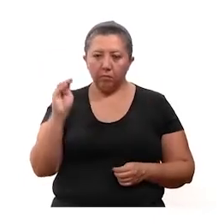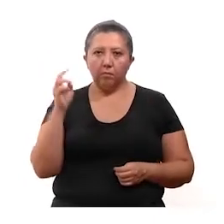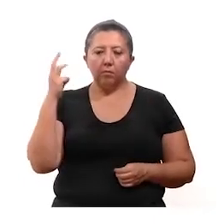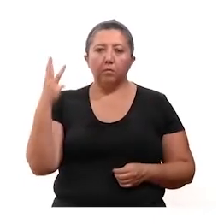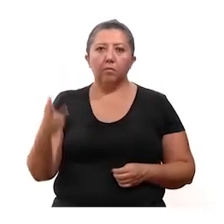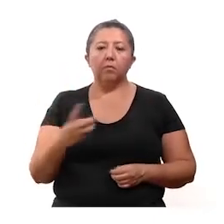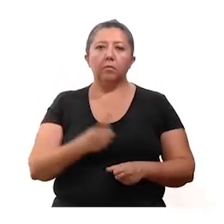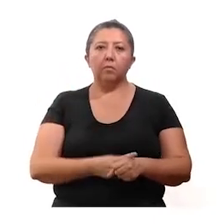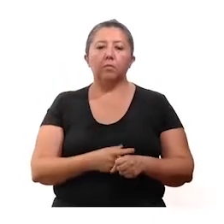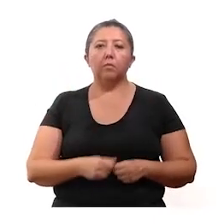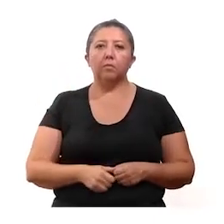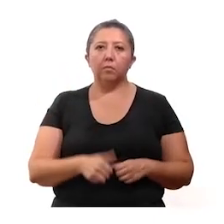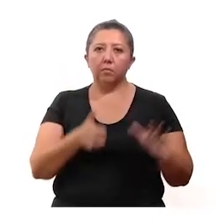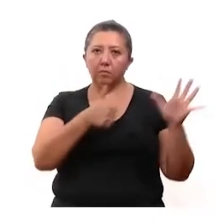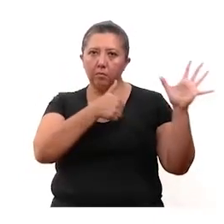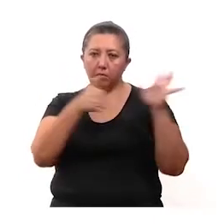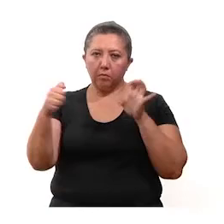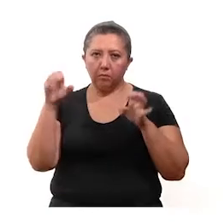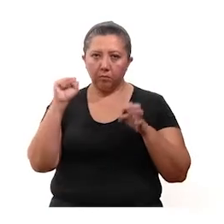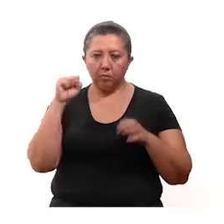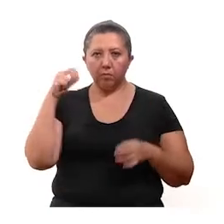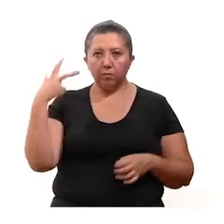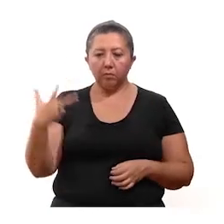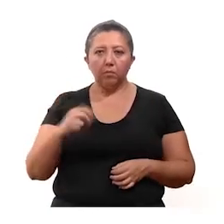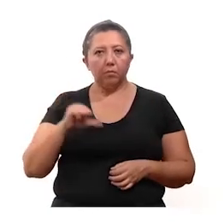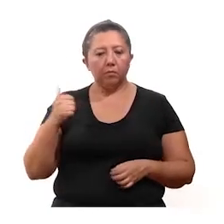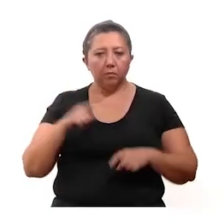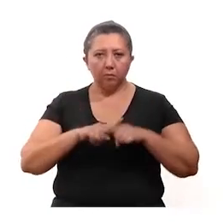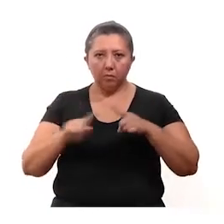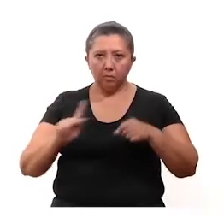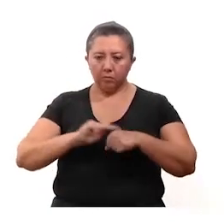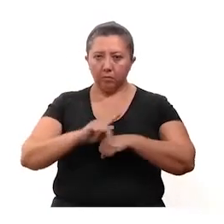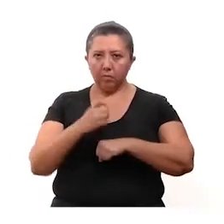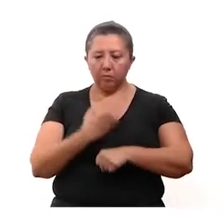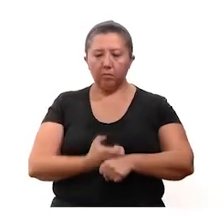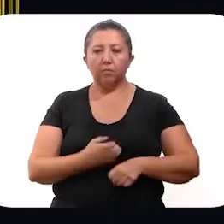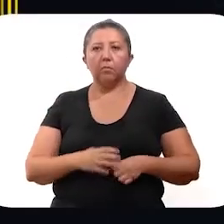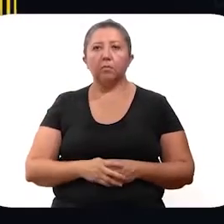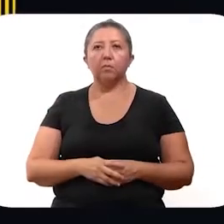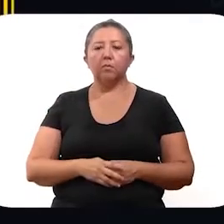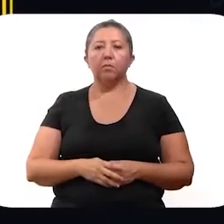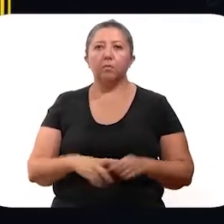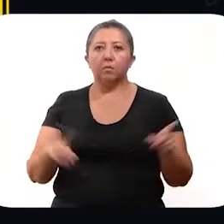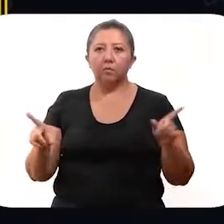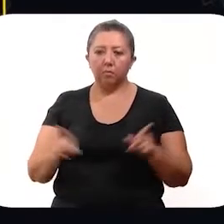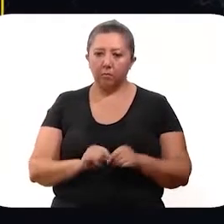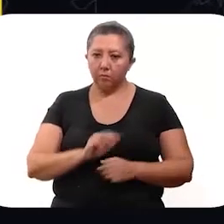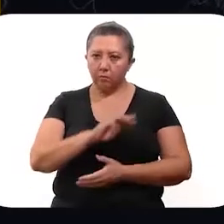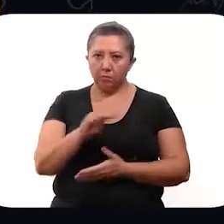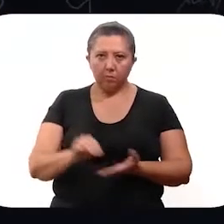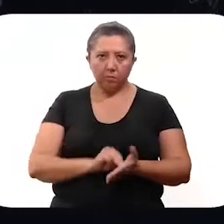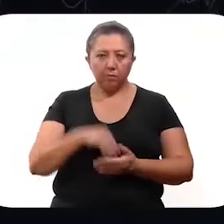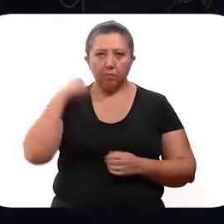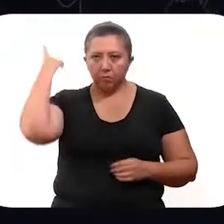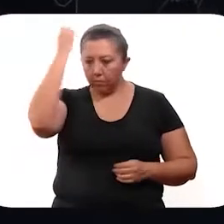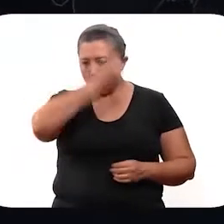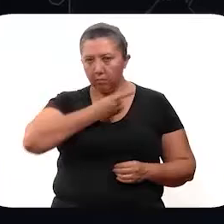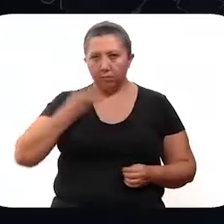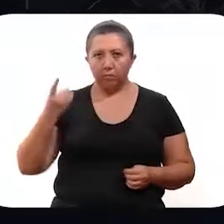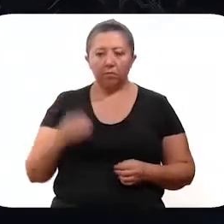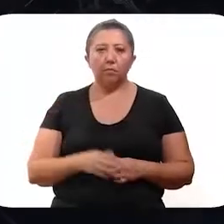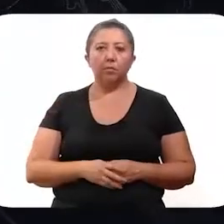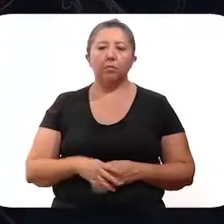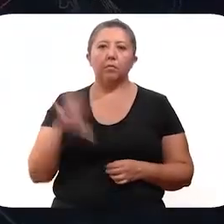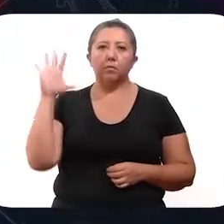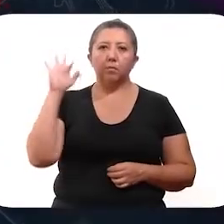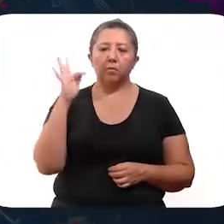82.593 casos positivos, 668 son de otro país u otro estado. Específicamente en Mérida se han